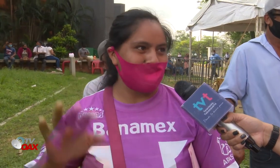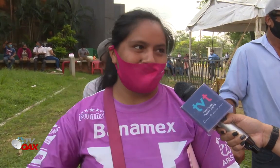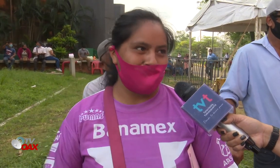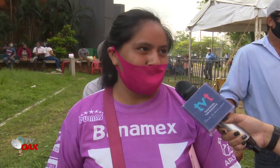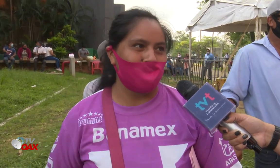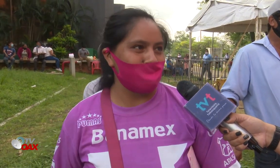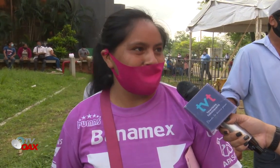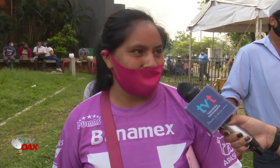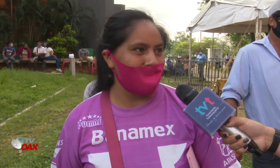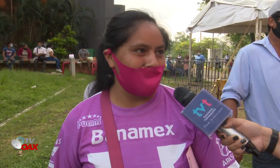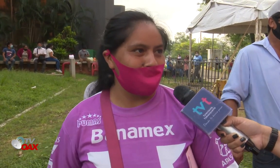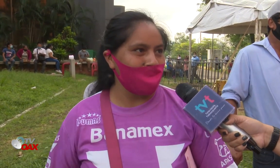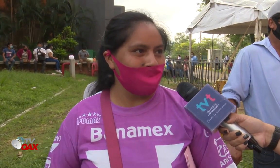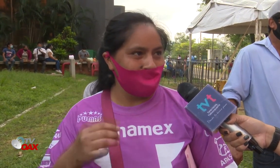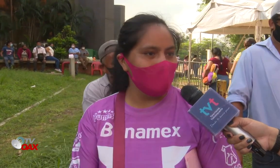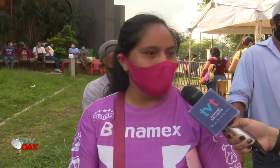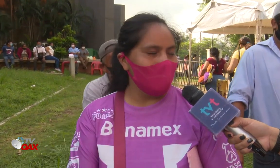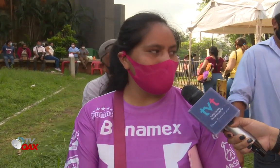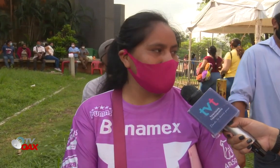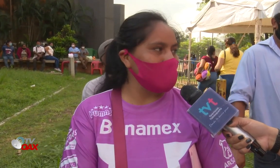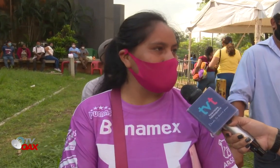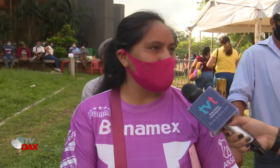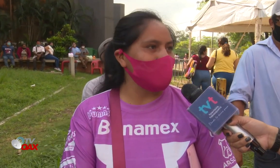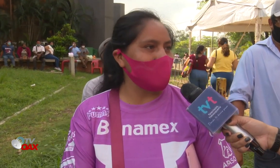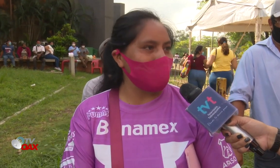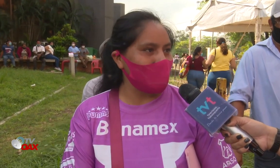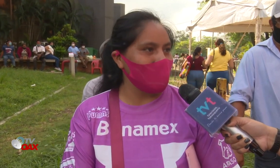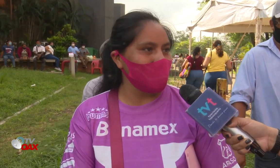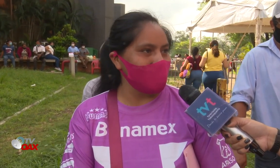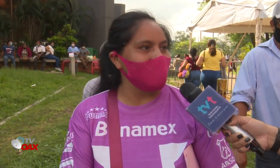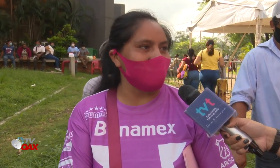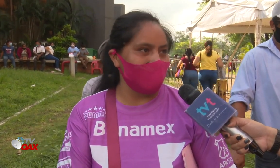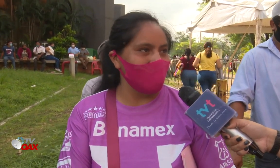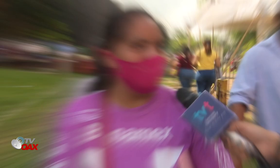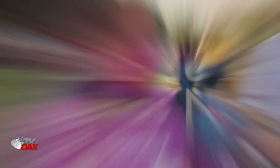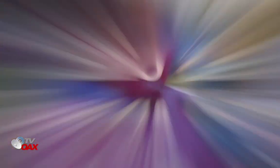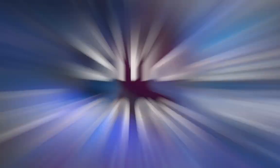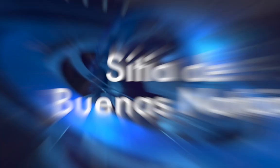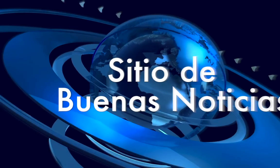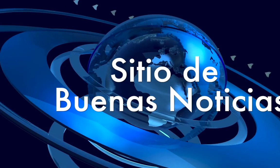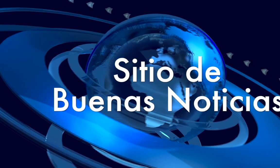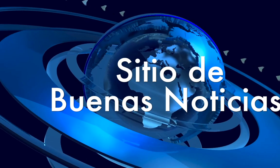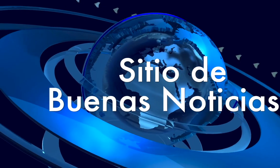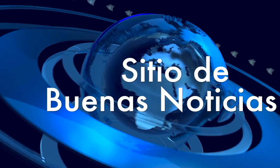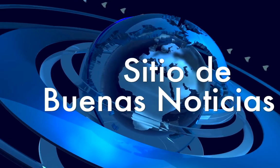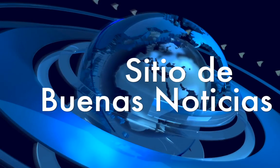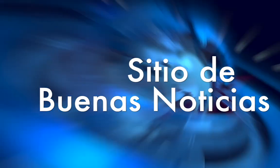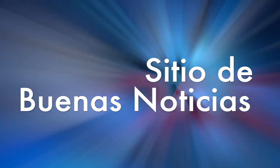se dañó, pues porque es un poquito más rápido. ¿Sí? Sí, así.